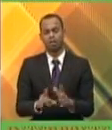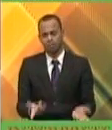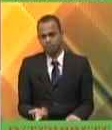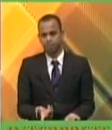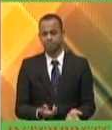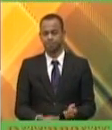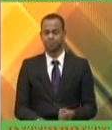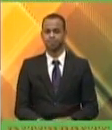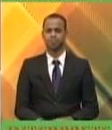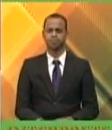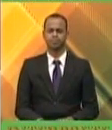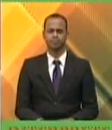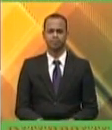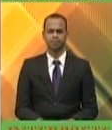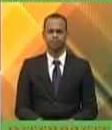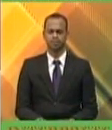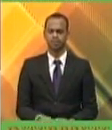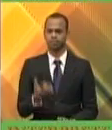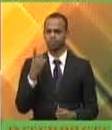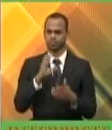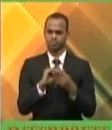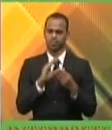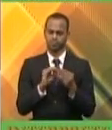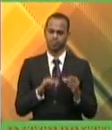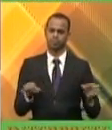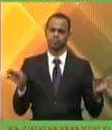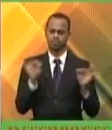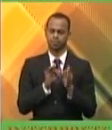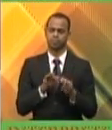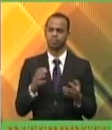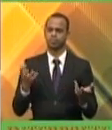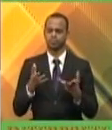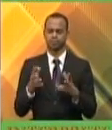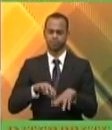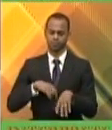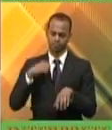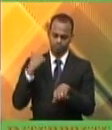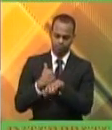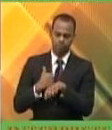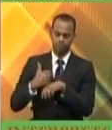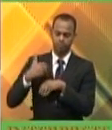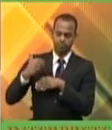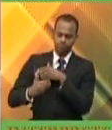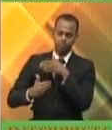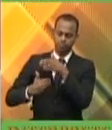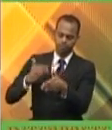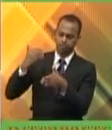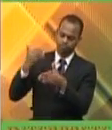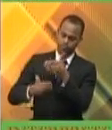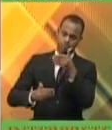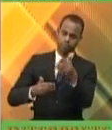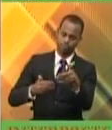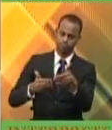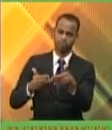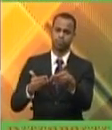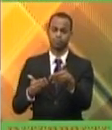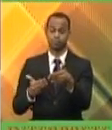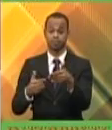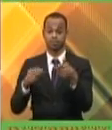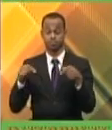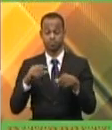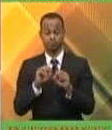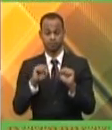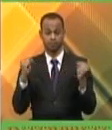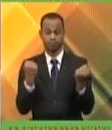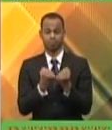hablaba una con algo muy importante que dijiste fue la la construcción o sea se ha construido una sociedad